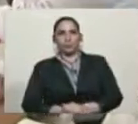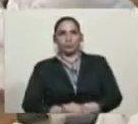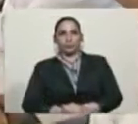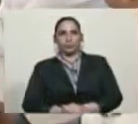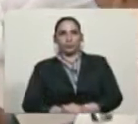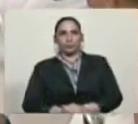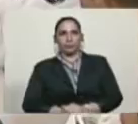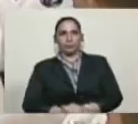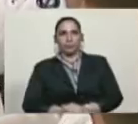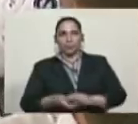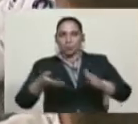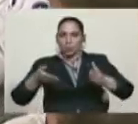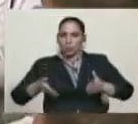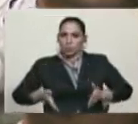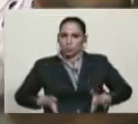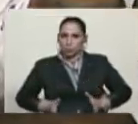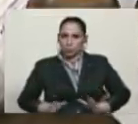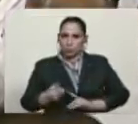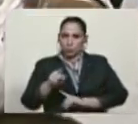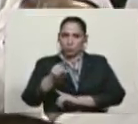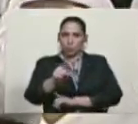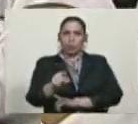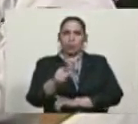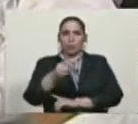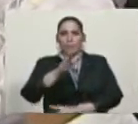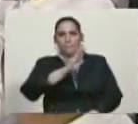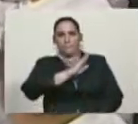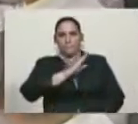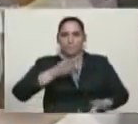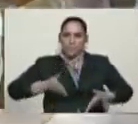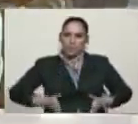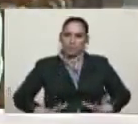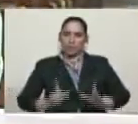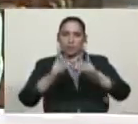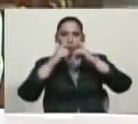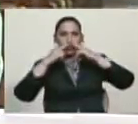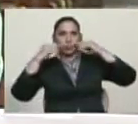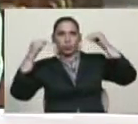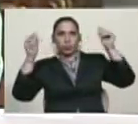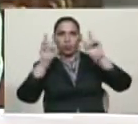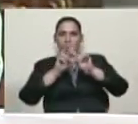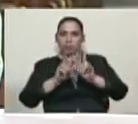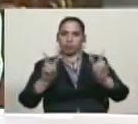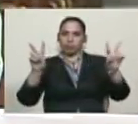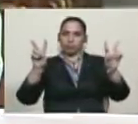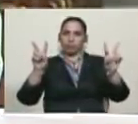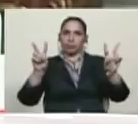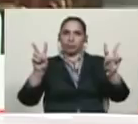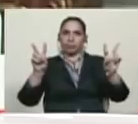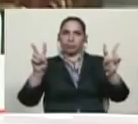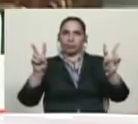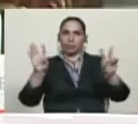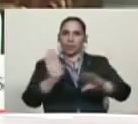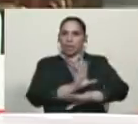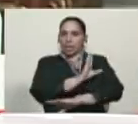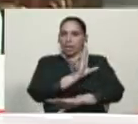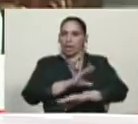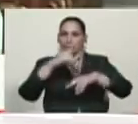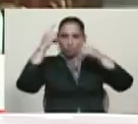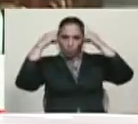y tus hijos y mis hijos le sonreirá la paz le cantaran a la base el canto de la y